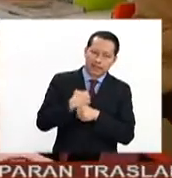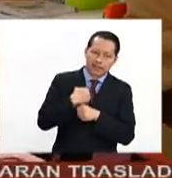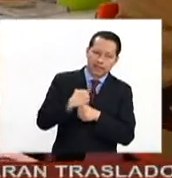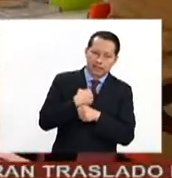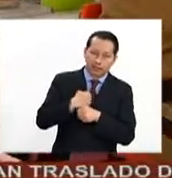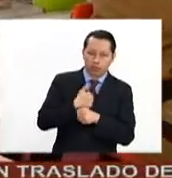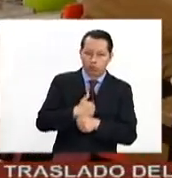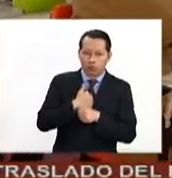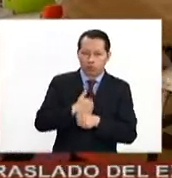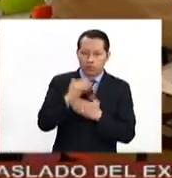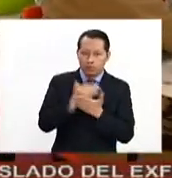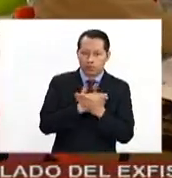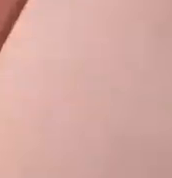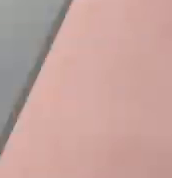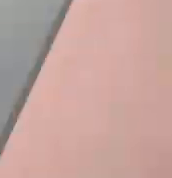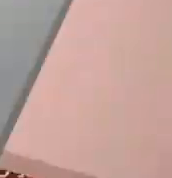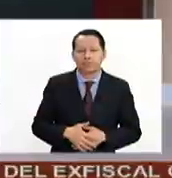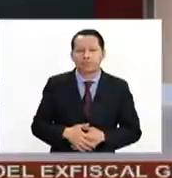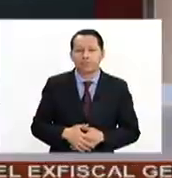viven.